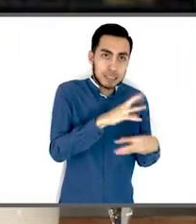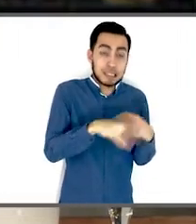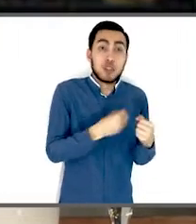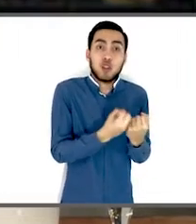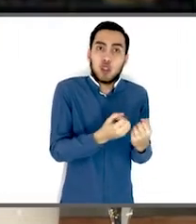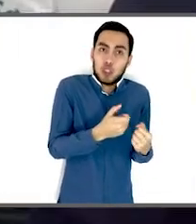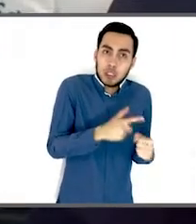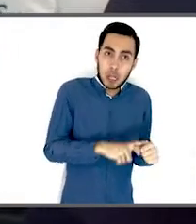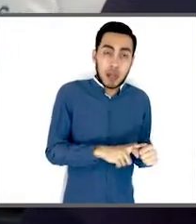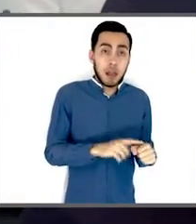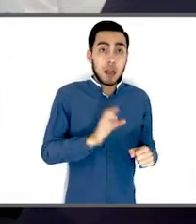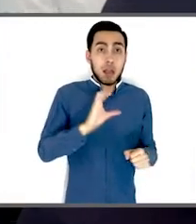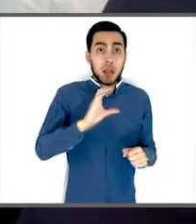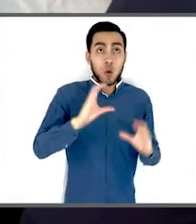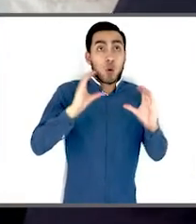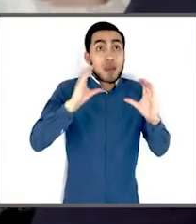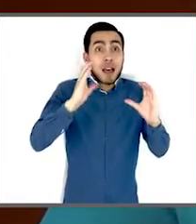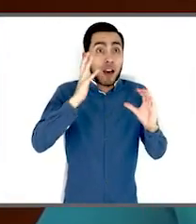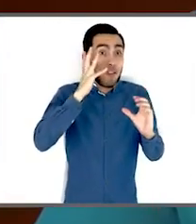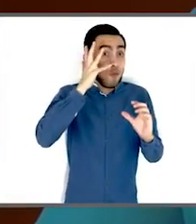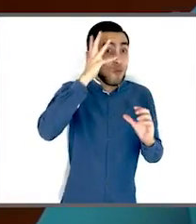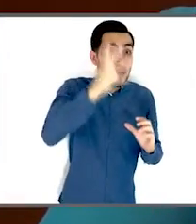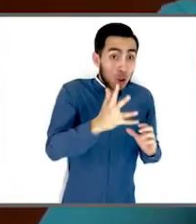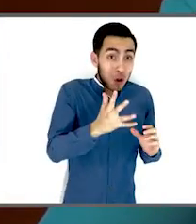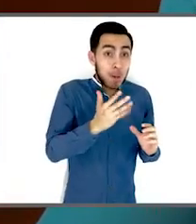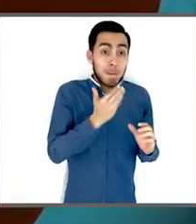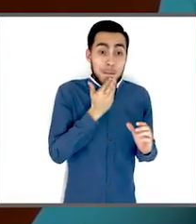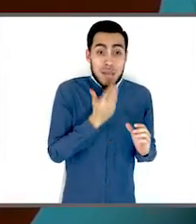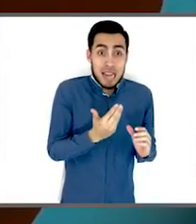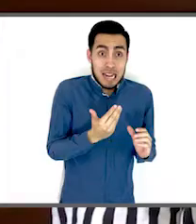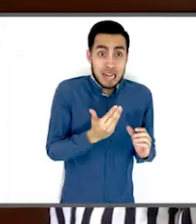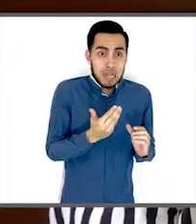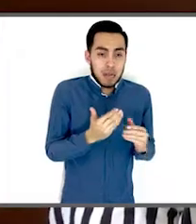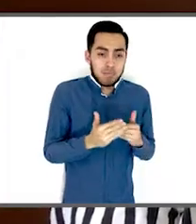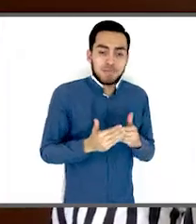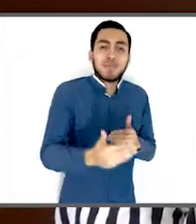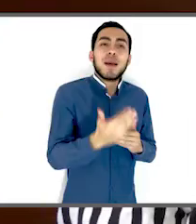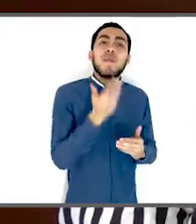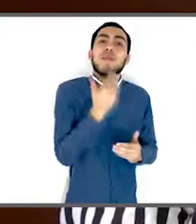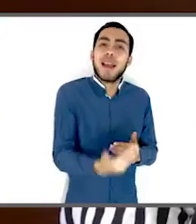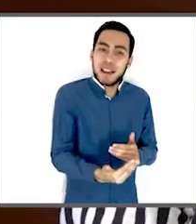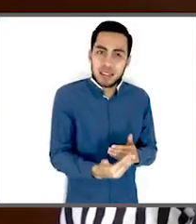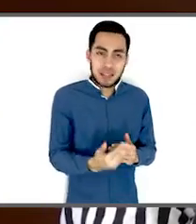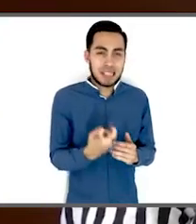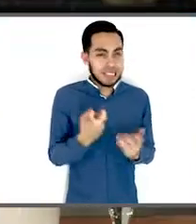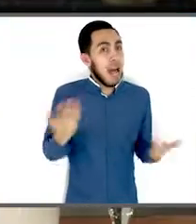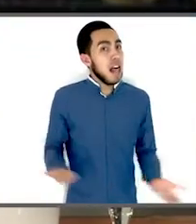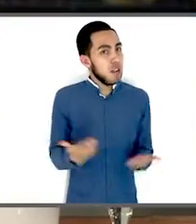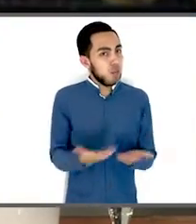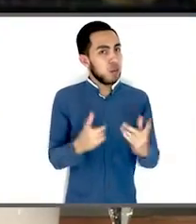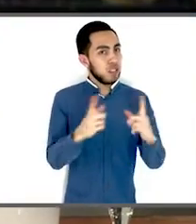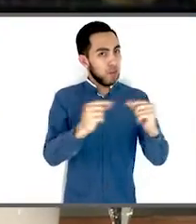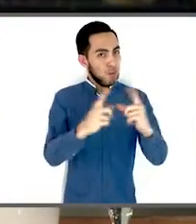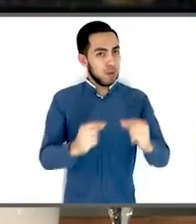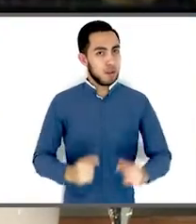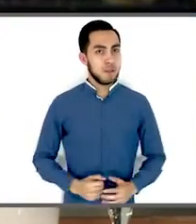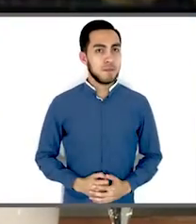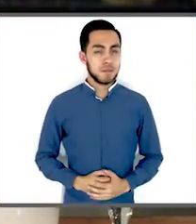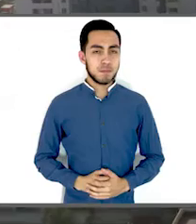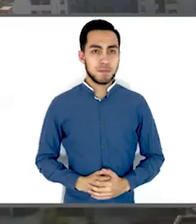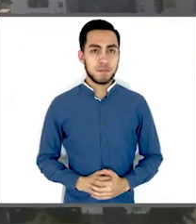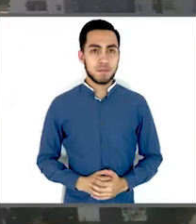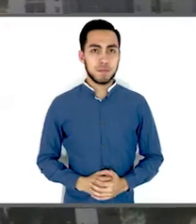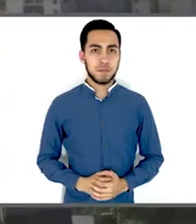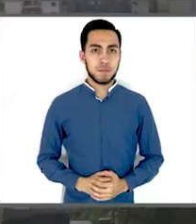parte económica y la parte social. Si pensamos en el bien común, rápido vamos a salir de esta. Así es que,